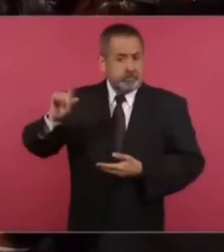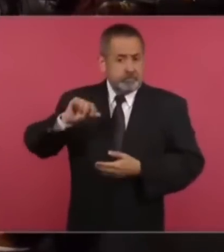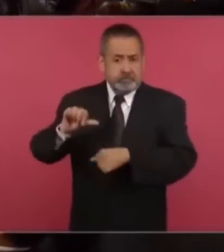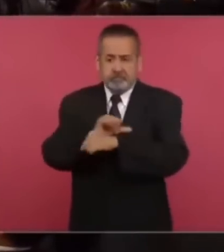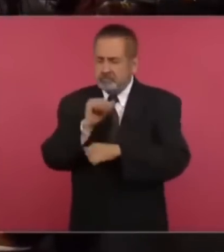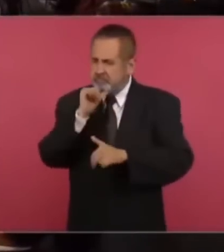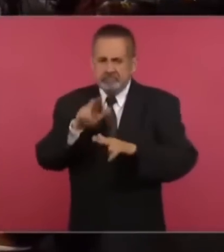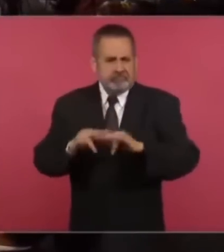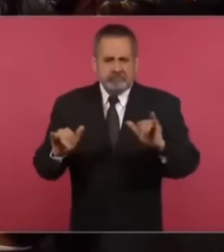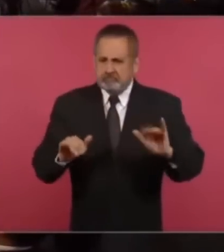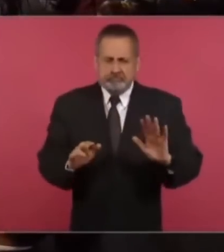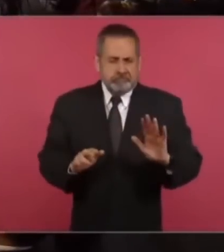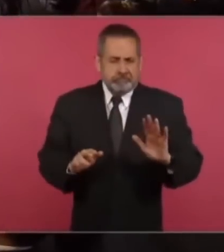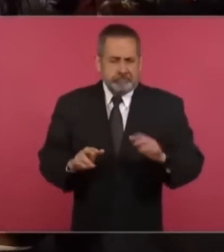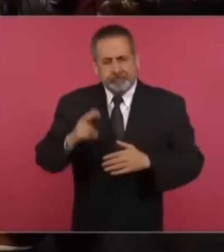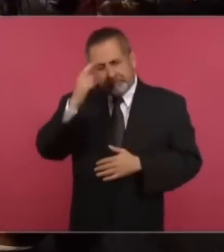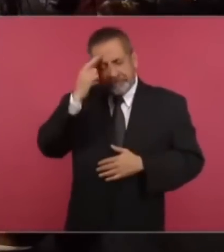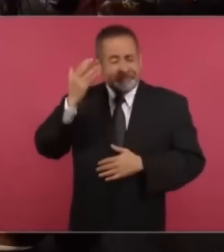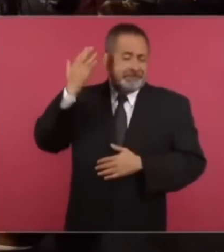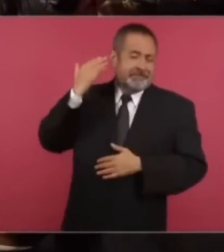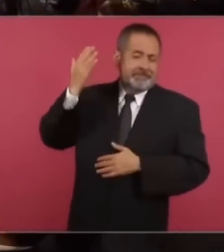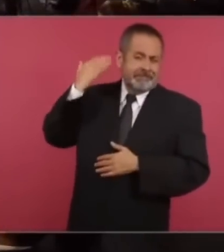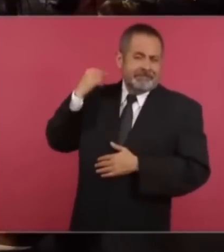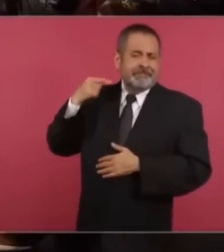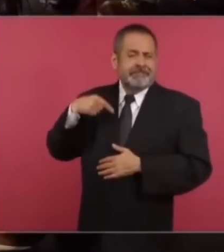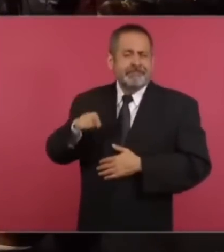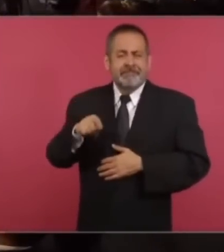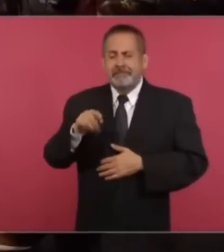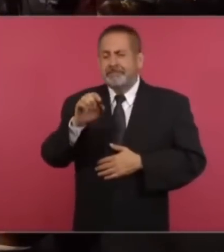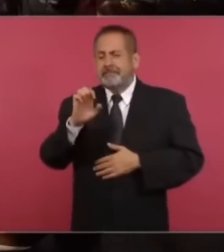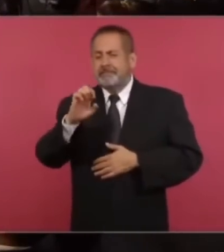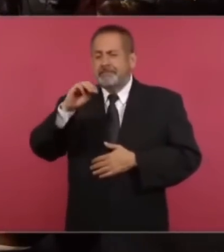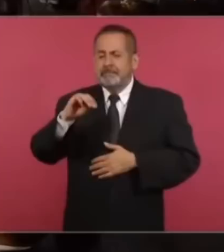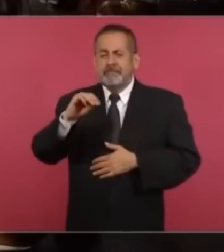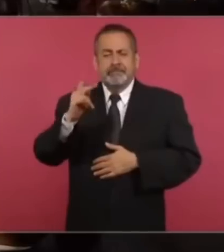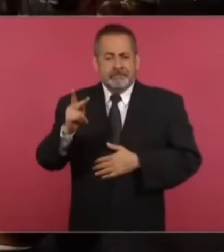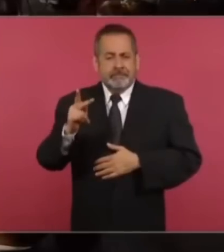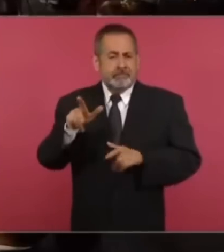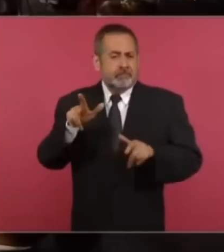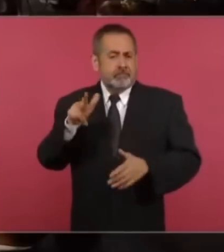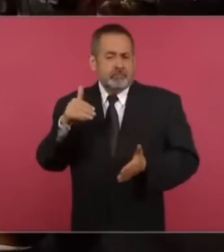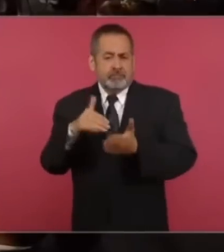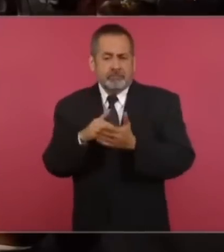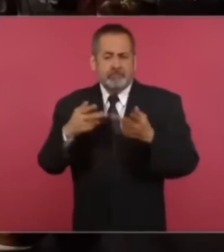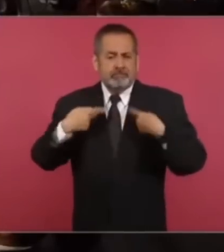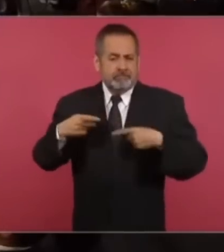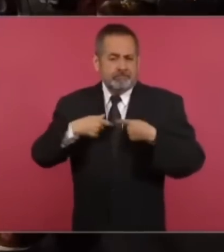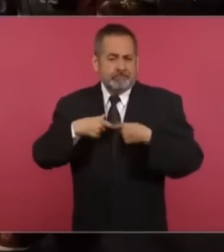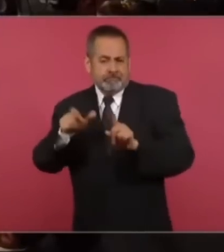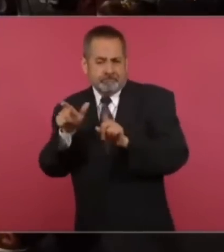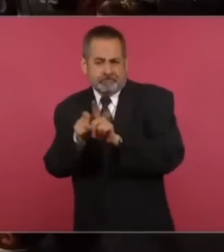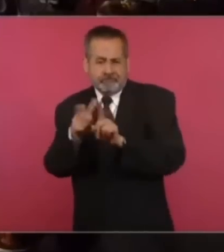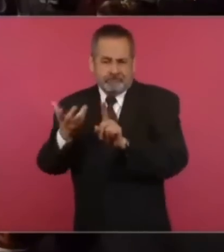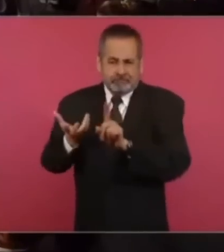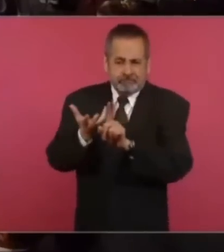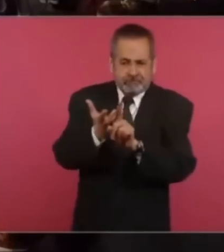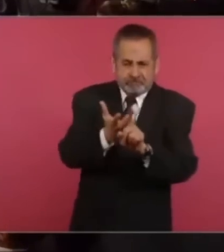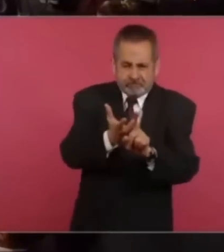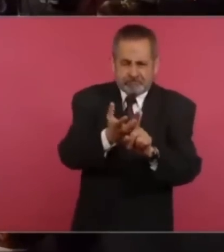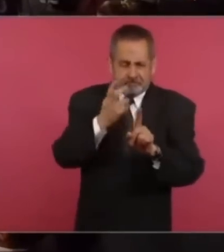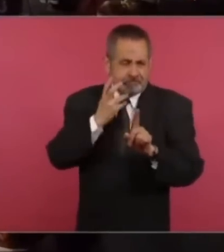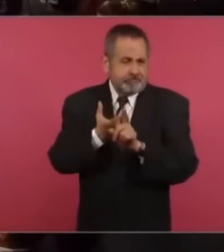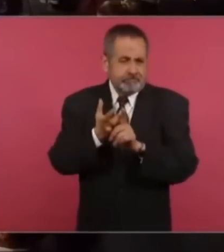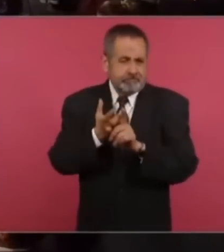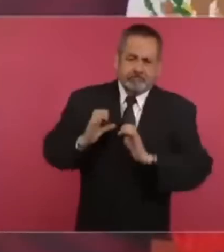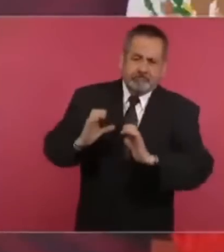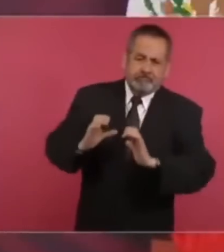Y cuidaban al presidente 8,000 elementos del Estado Mayor